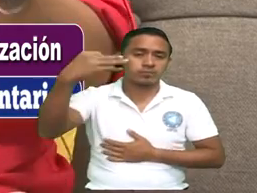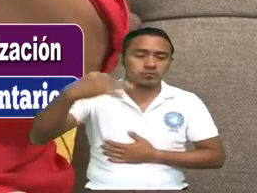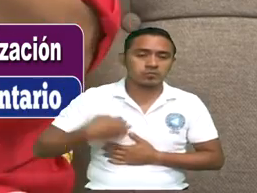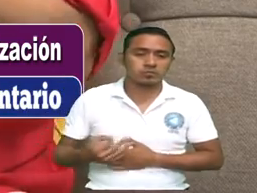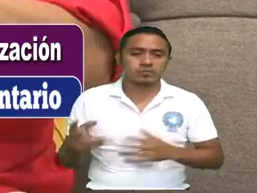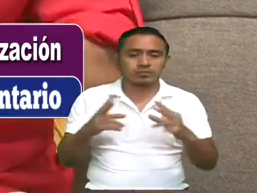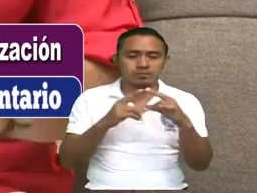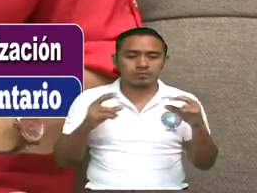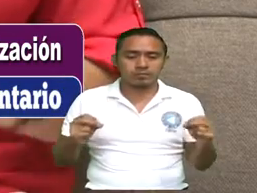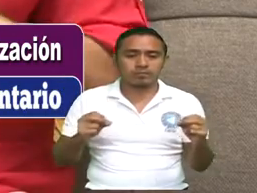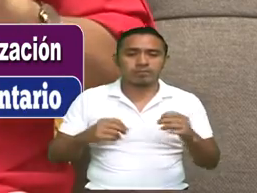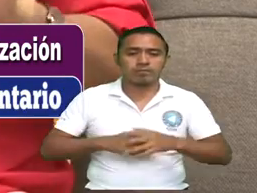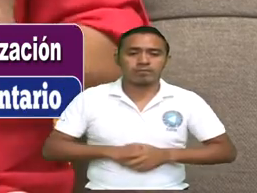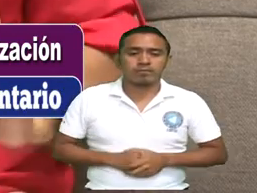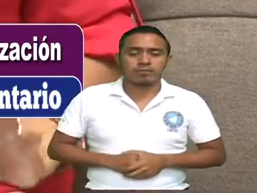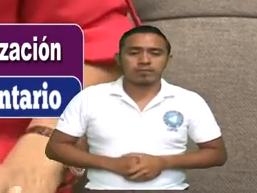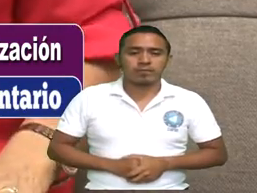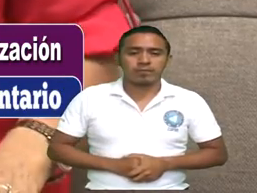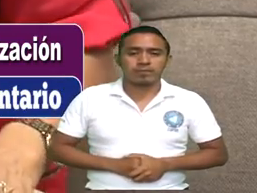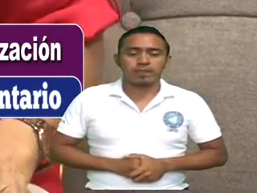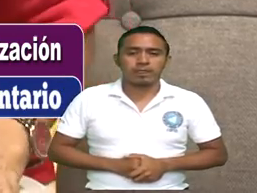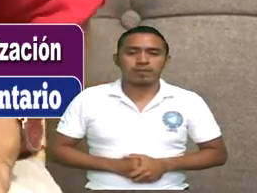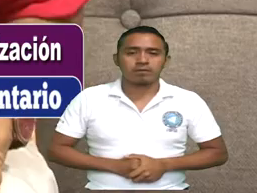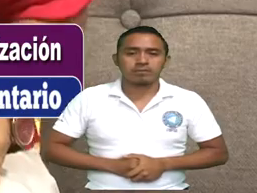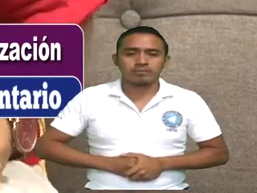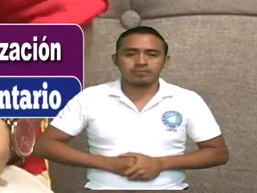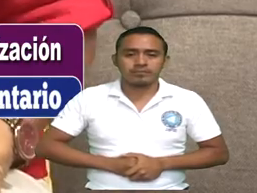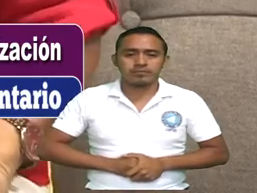así encaminar. Pues nosotros no podemos